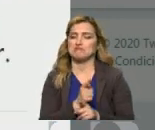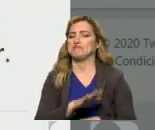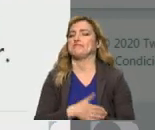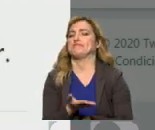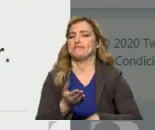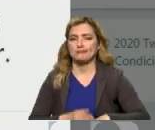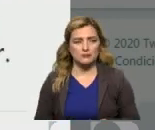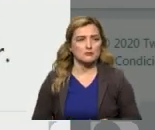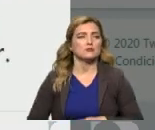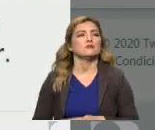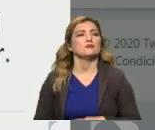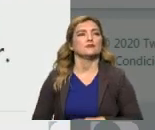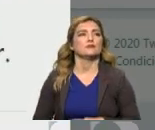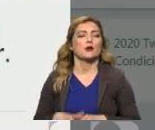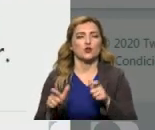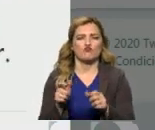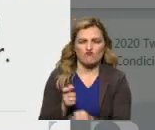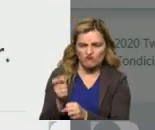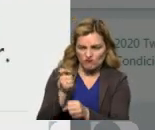infractor. Además, recalcó que el sujeto fue